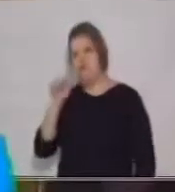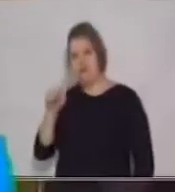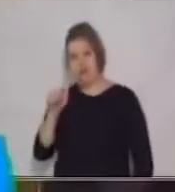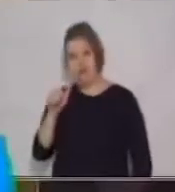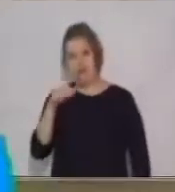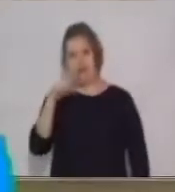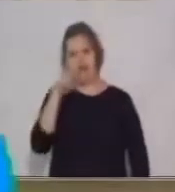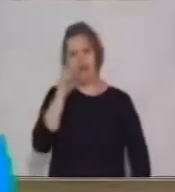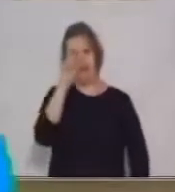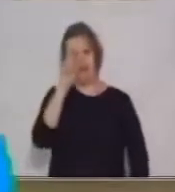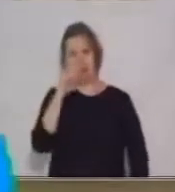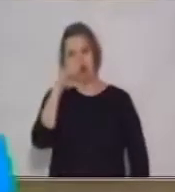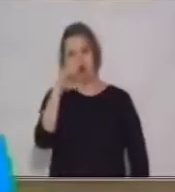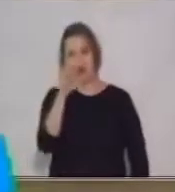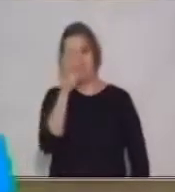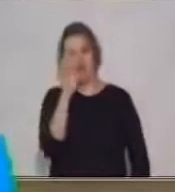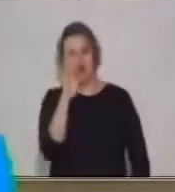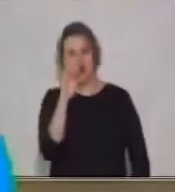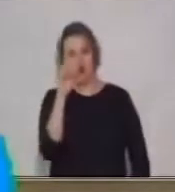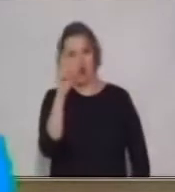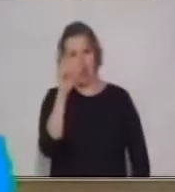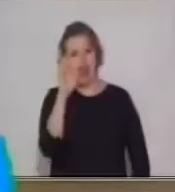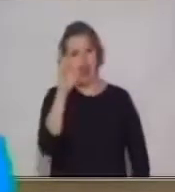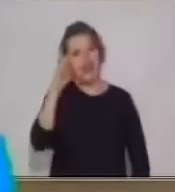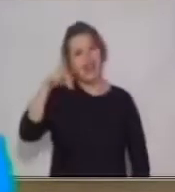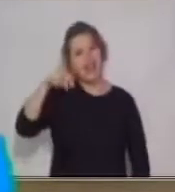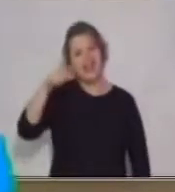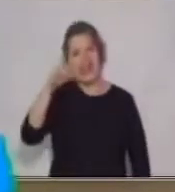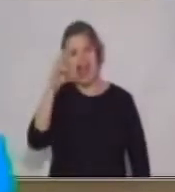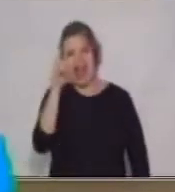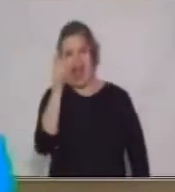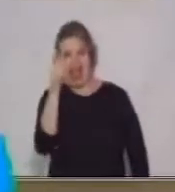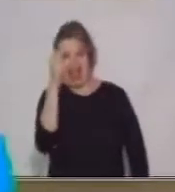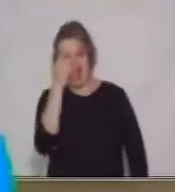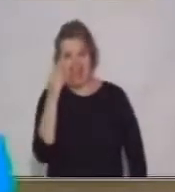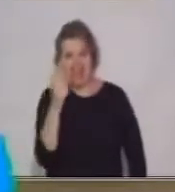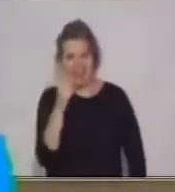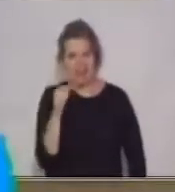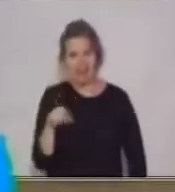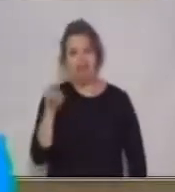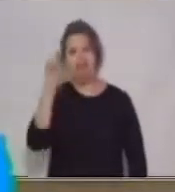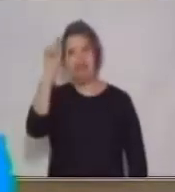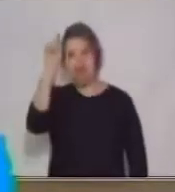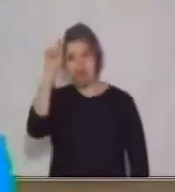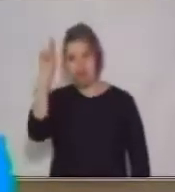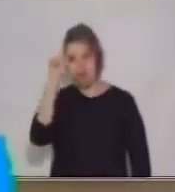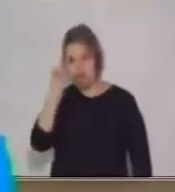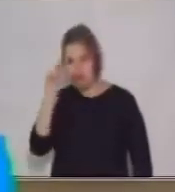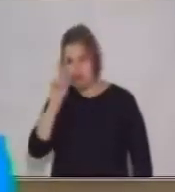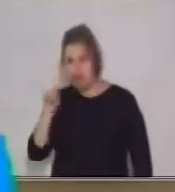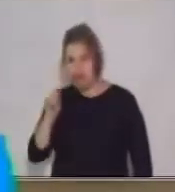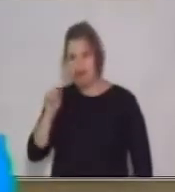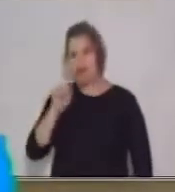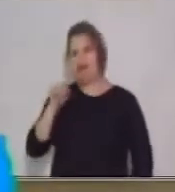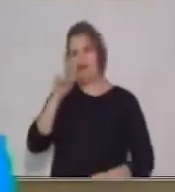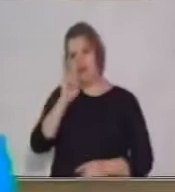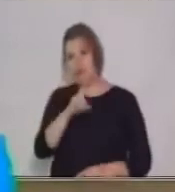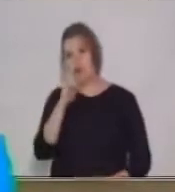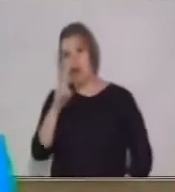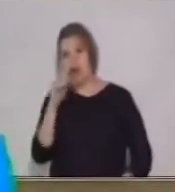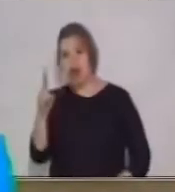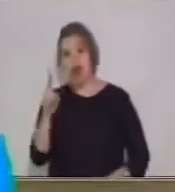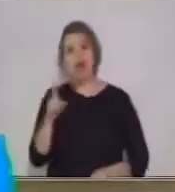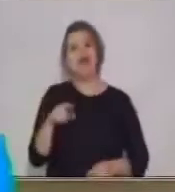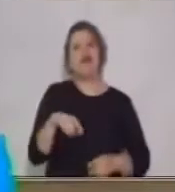a pares ordenados, poder ir colocando de manera precisa cada una de esas